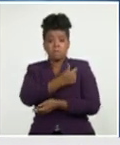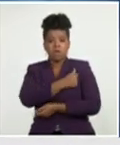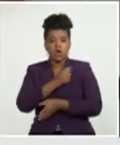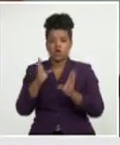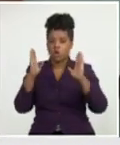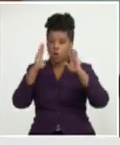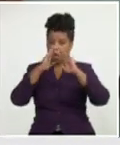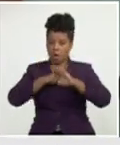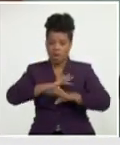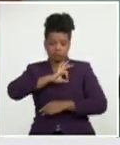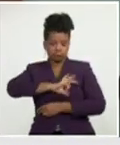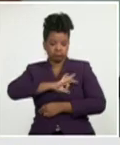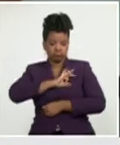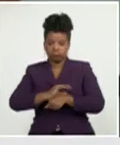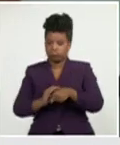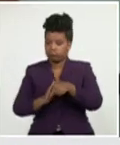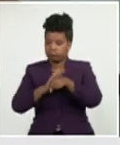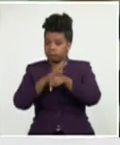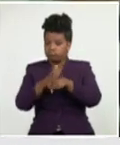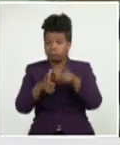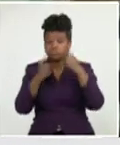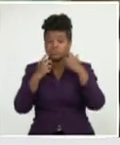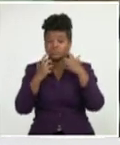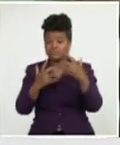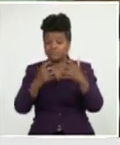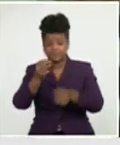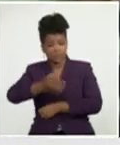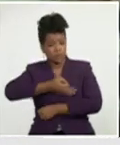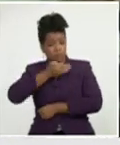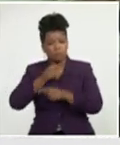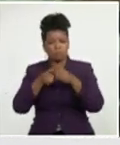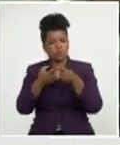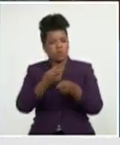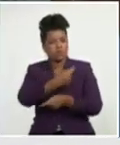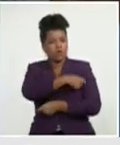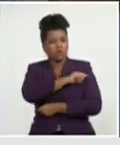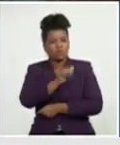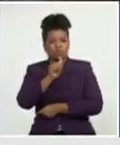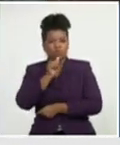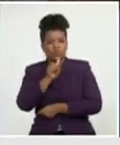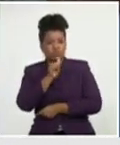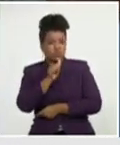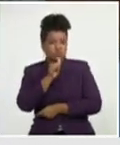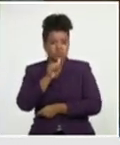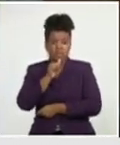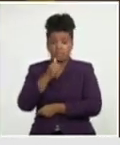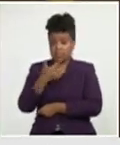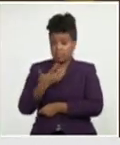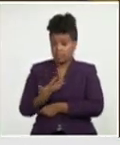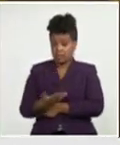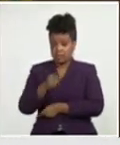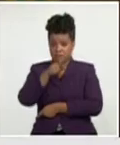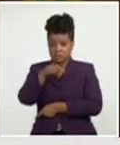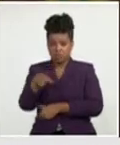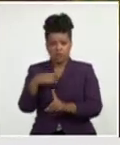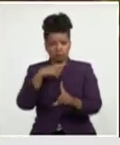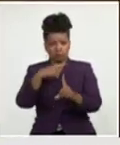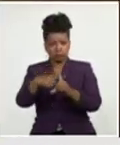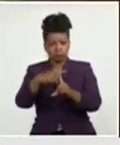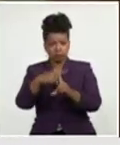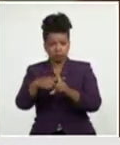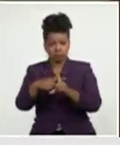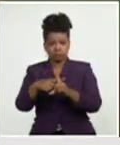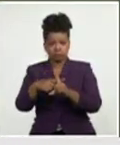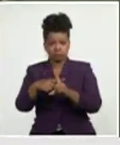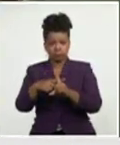COVID. Es importante señalar, Gisela, porque hay muchas dudas en la población respecto a la aparición de casos positivos a PCR dentro